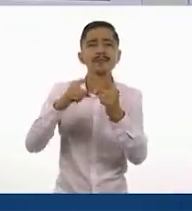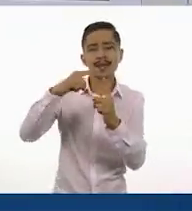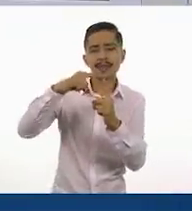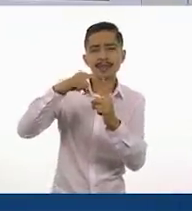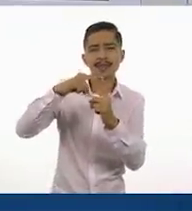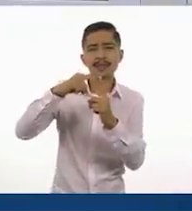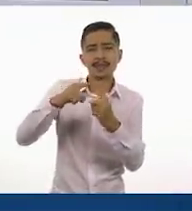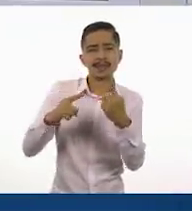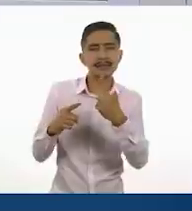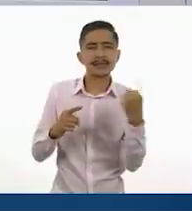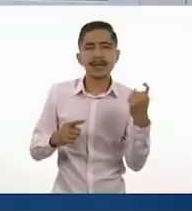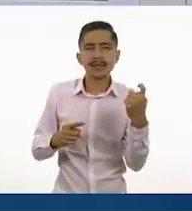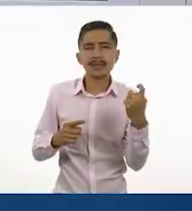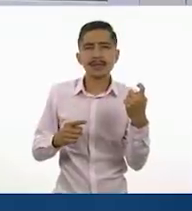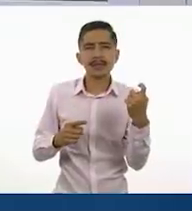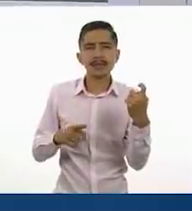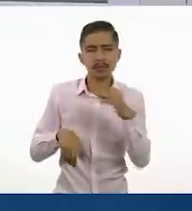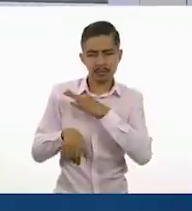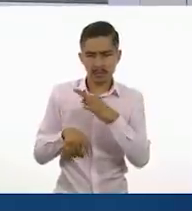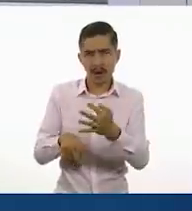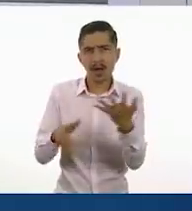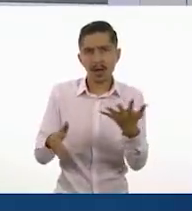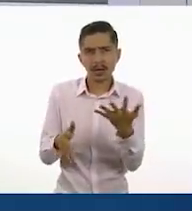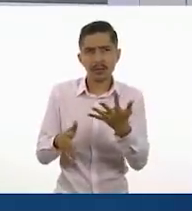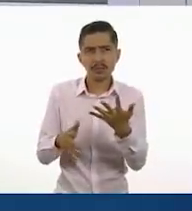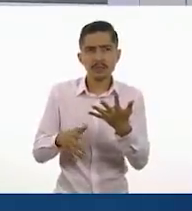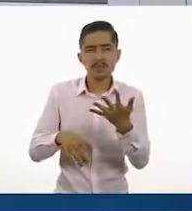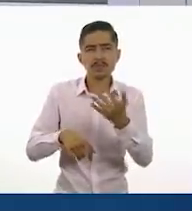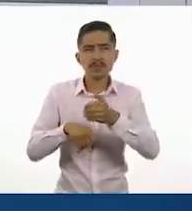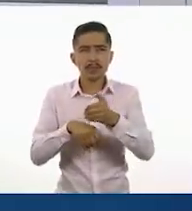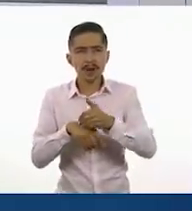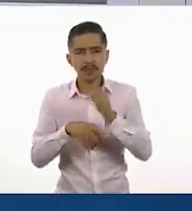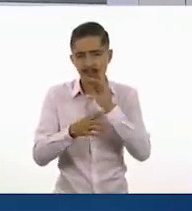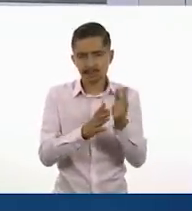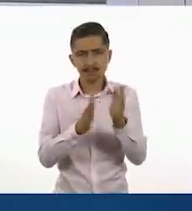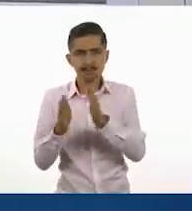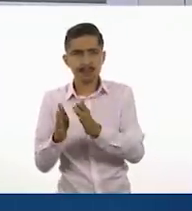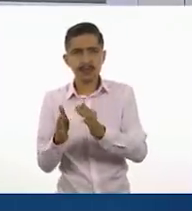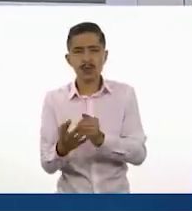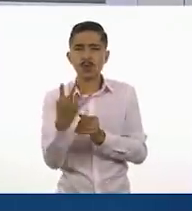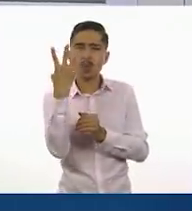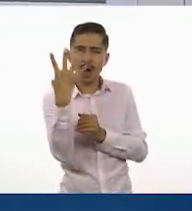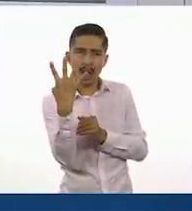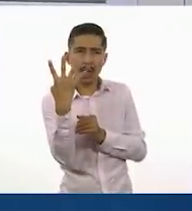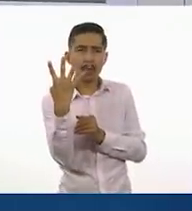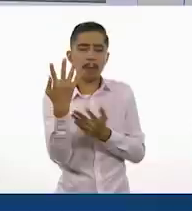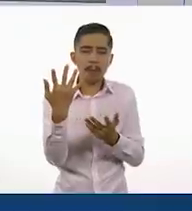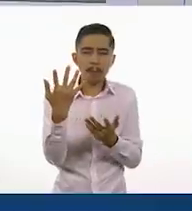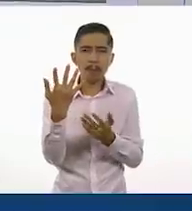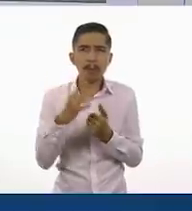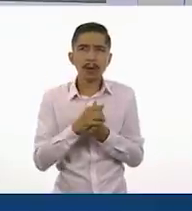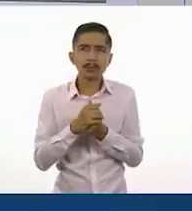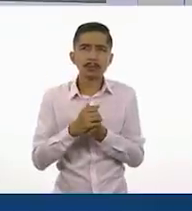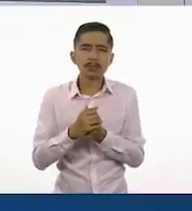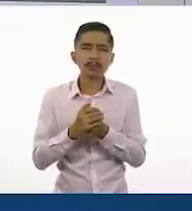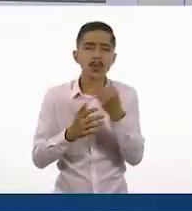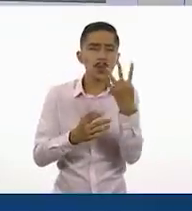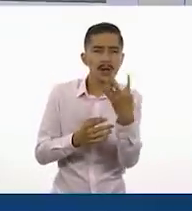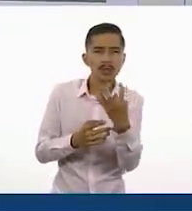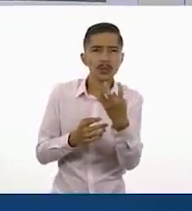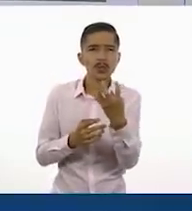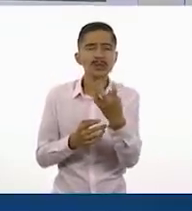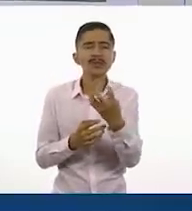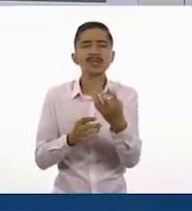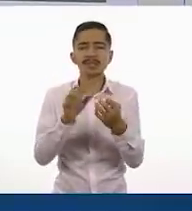Entre 100. lo podemos hacer directamente recorriendo 2 o hacer toda la división de 4 por 100, 400